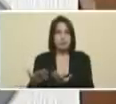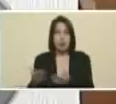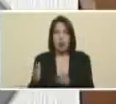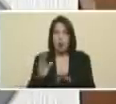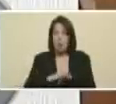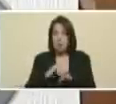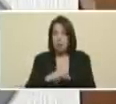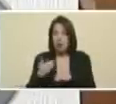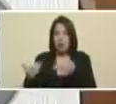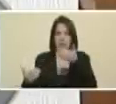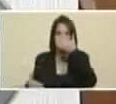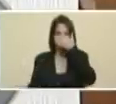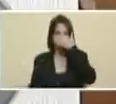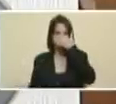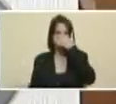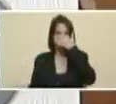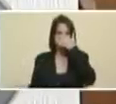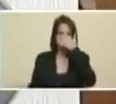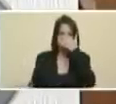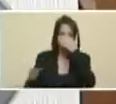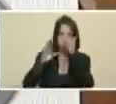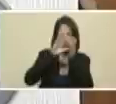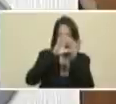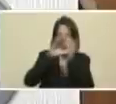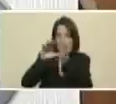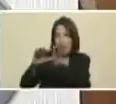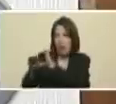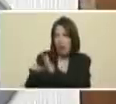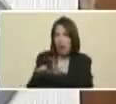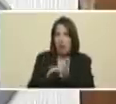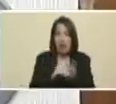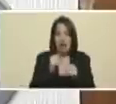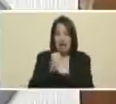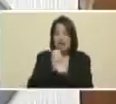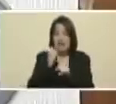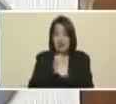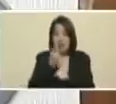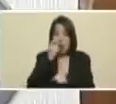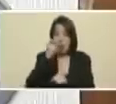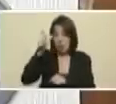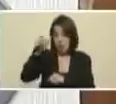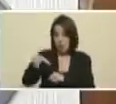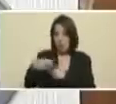mafia que destrozó el trabajo que Alí hizo.